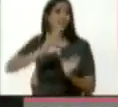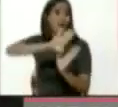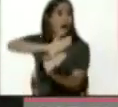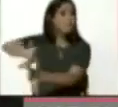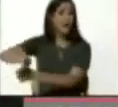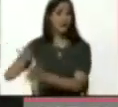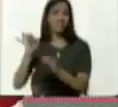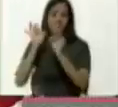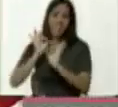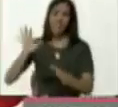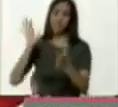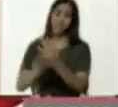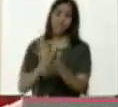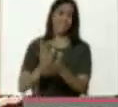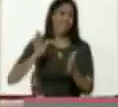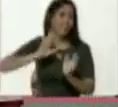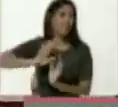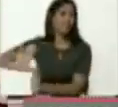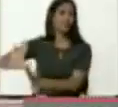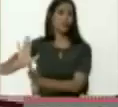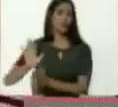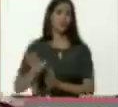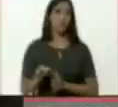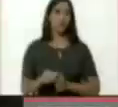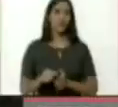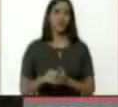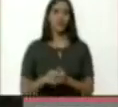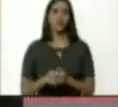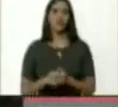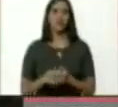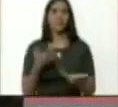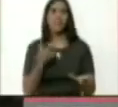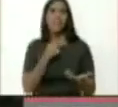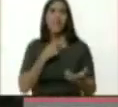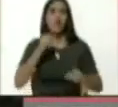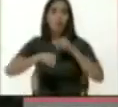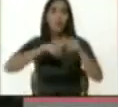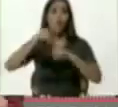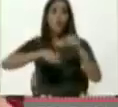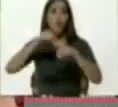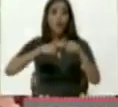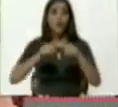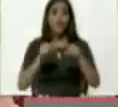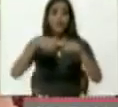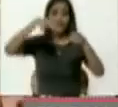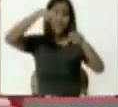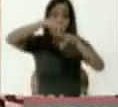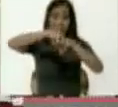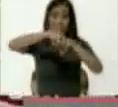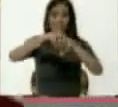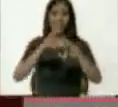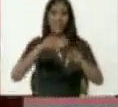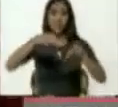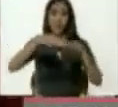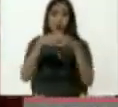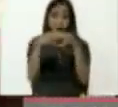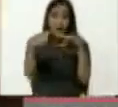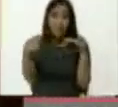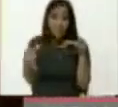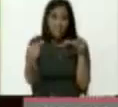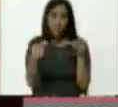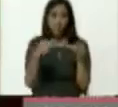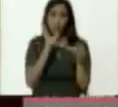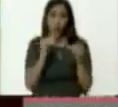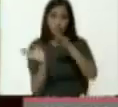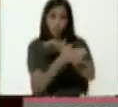Déjenlo tranquilo. Tiene una o sea, lo decía, si él es un sentarse en una bicicleta sin asiento, ese es su problema. Lo decía Foucault, lo decía Foucault. Uno tiene que tener